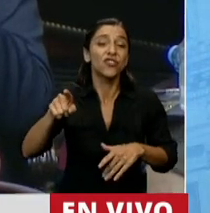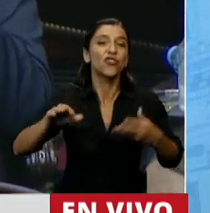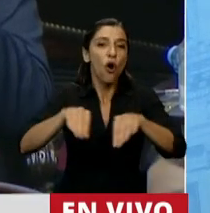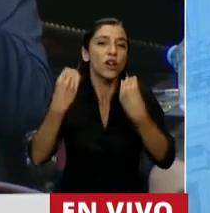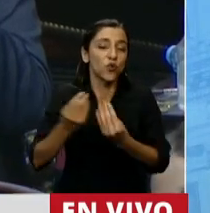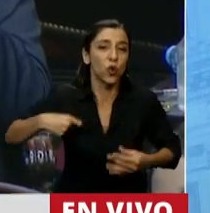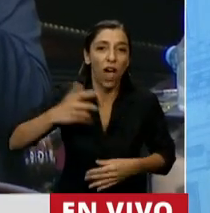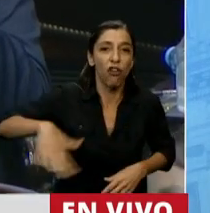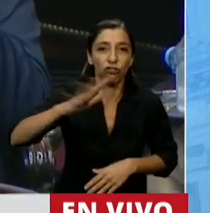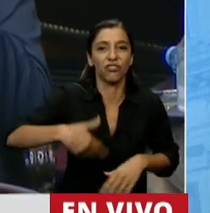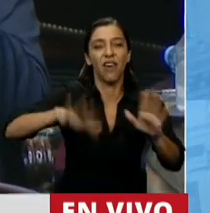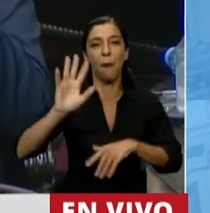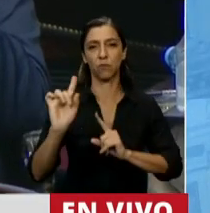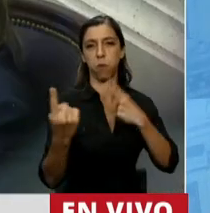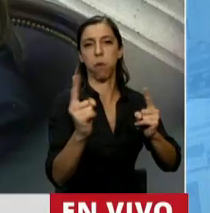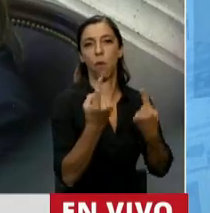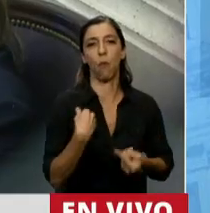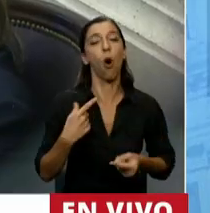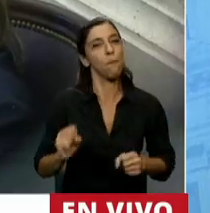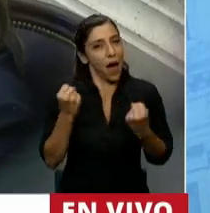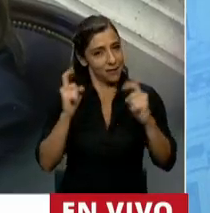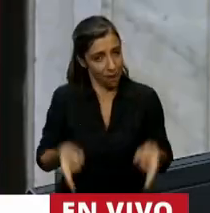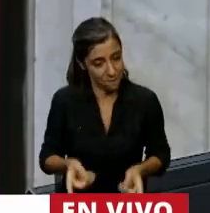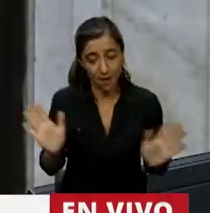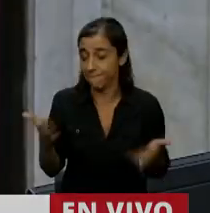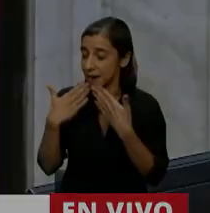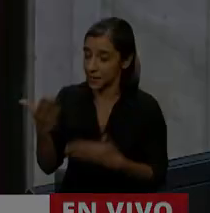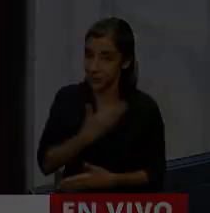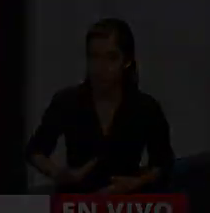una sociedad más cruel. Gracias, señor presidente. Gracias, diputado Alumes Bodio.